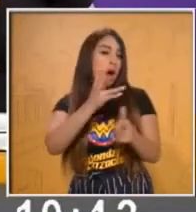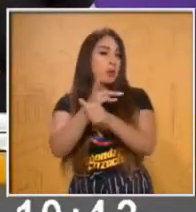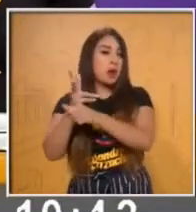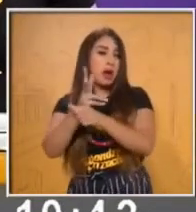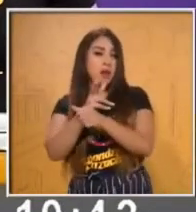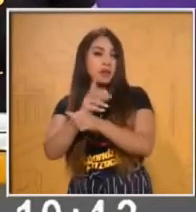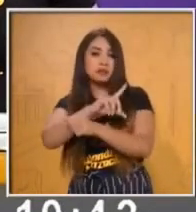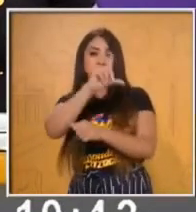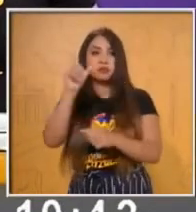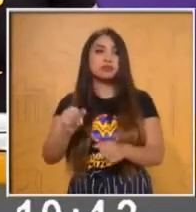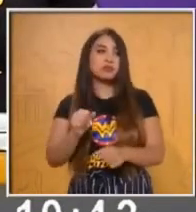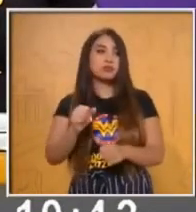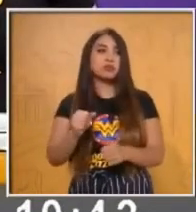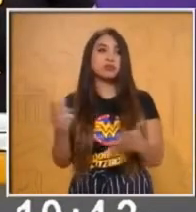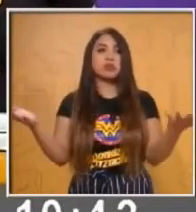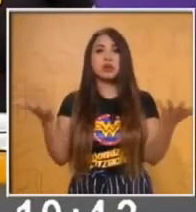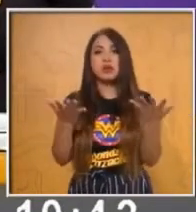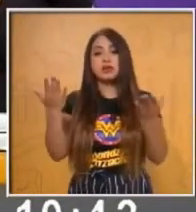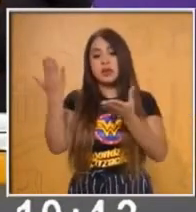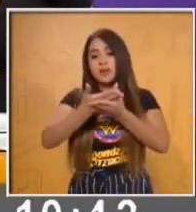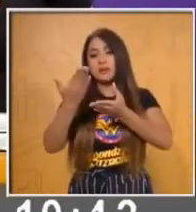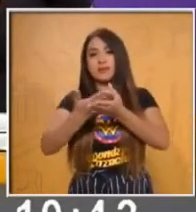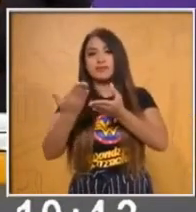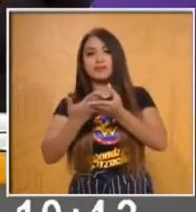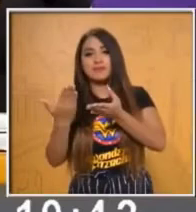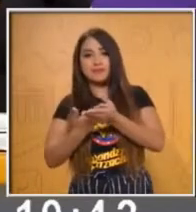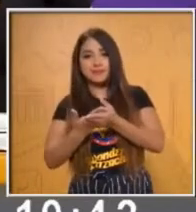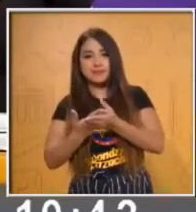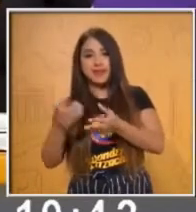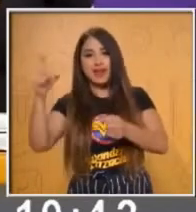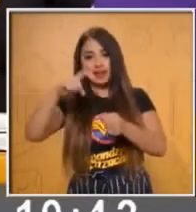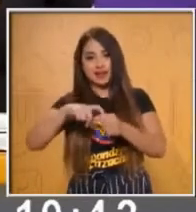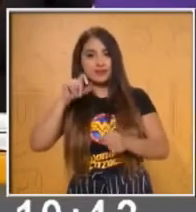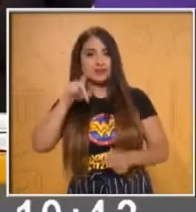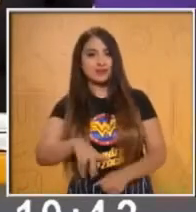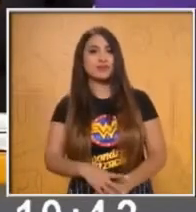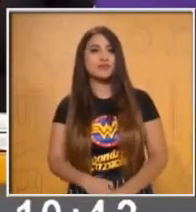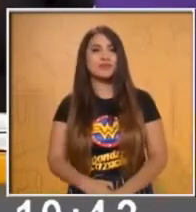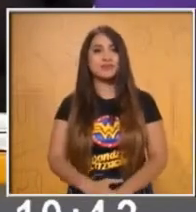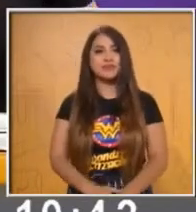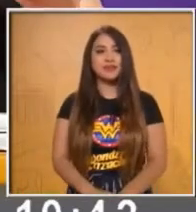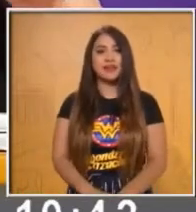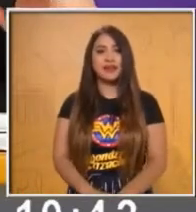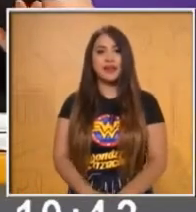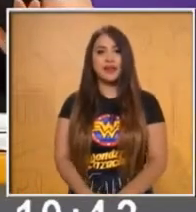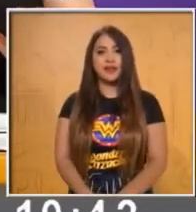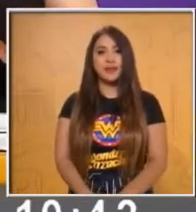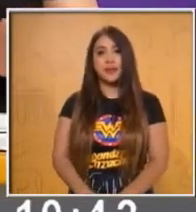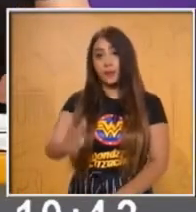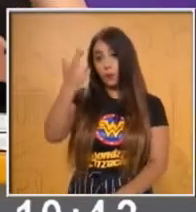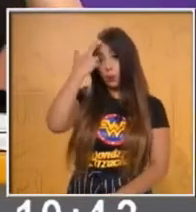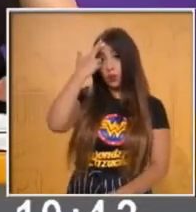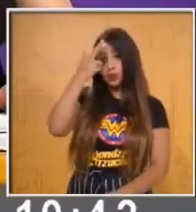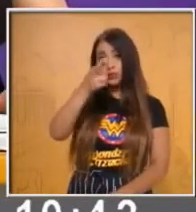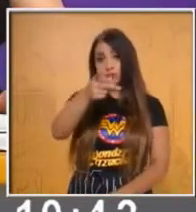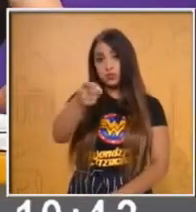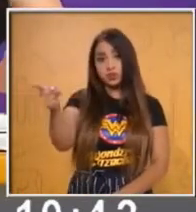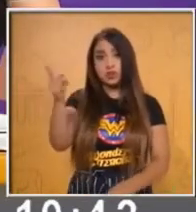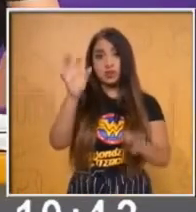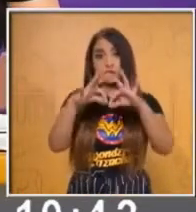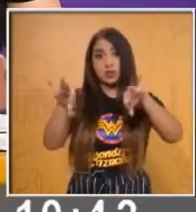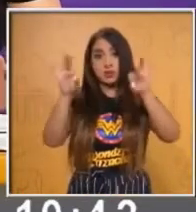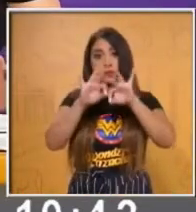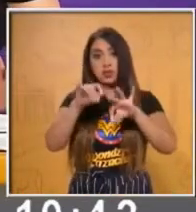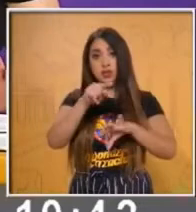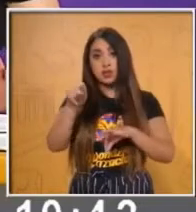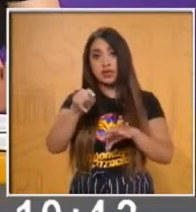lo llevamos a cabo, realizamos nuestra carpeta de experiencias y lo agregamos. Así es, acuérdense, es muy importante que